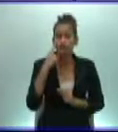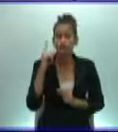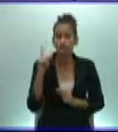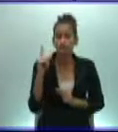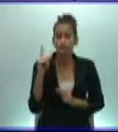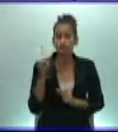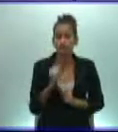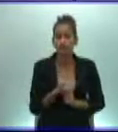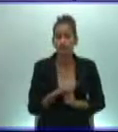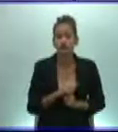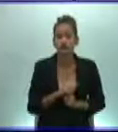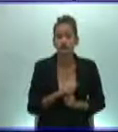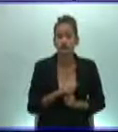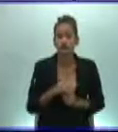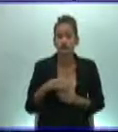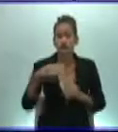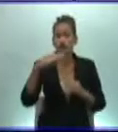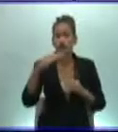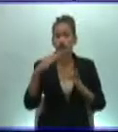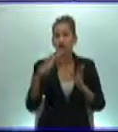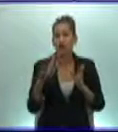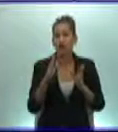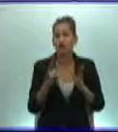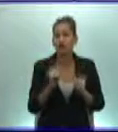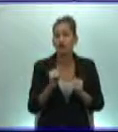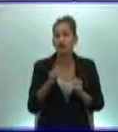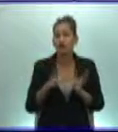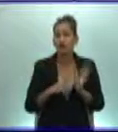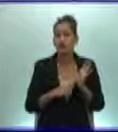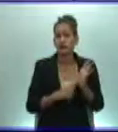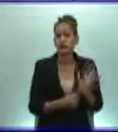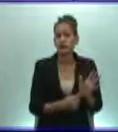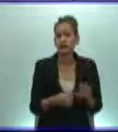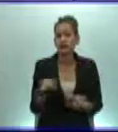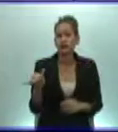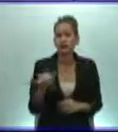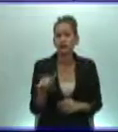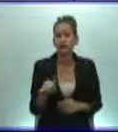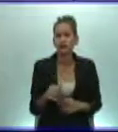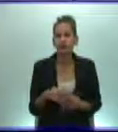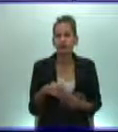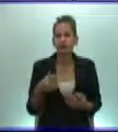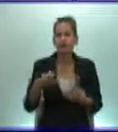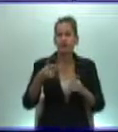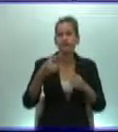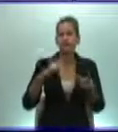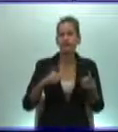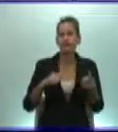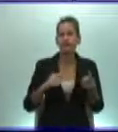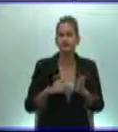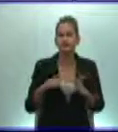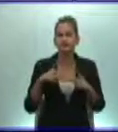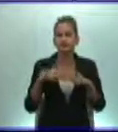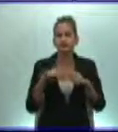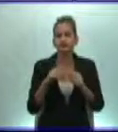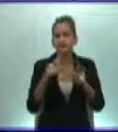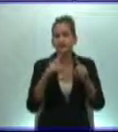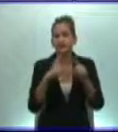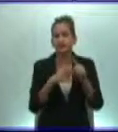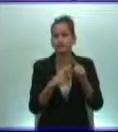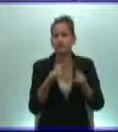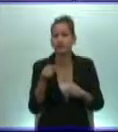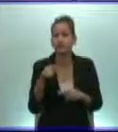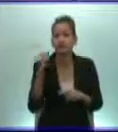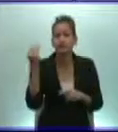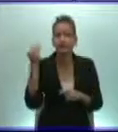que tienen los lados que debes demostrar que son iguales, que se oponen a los ángulos que ya ustedes